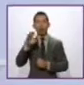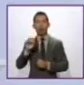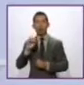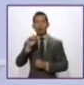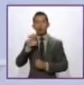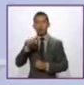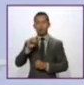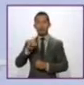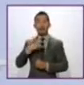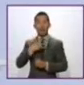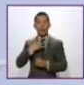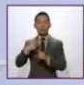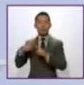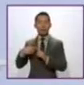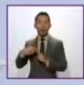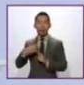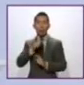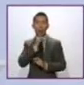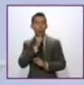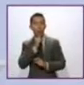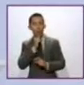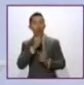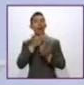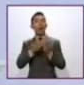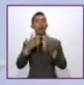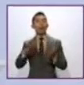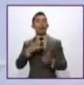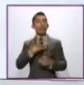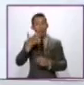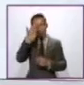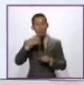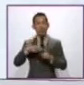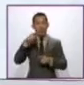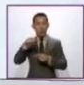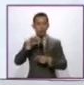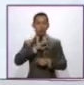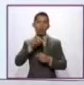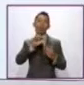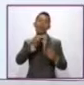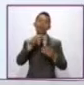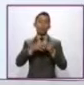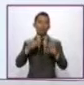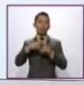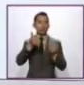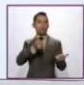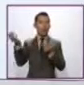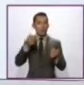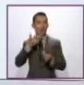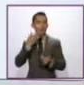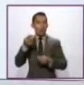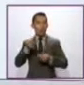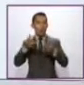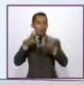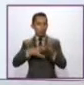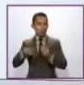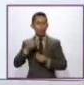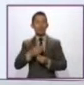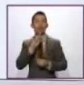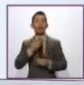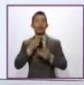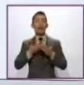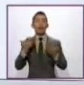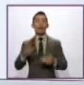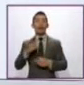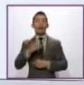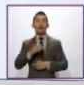los tenían, no los conocemos, hoy en día lo tenemos que exportar. Gracias, candidato. Ha solicitado el uso de la voz en esta